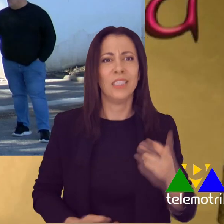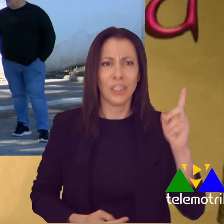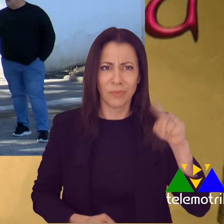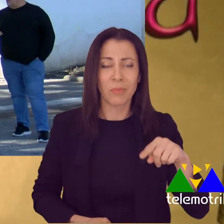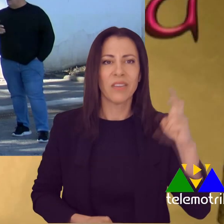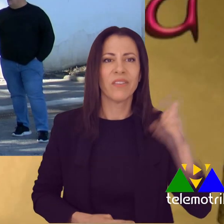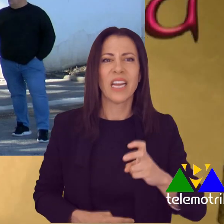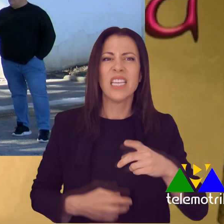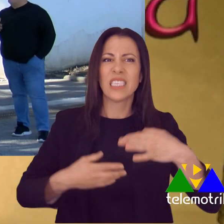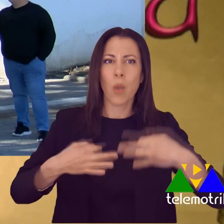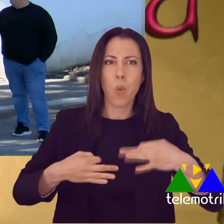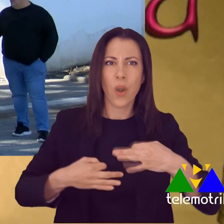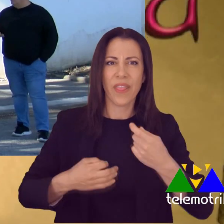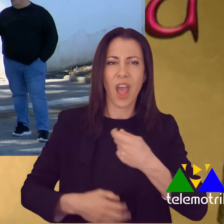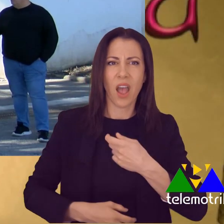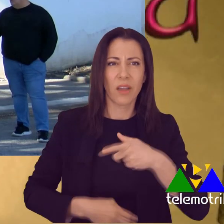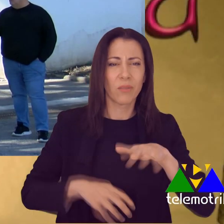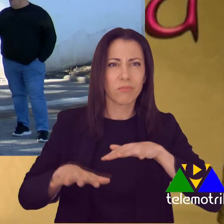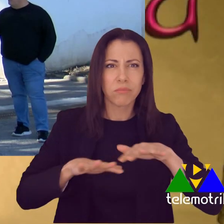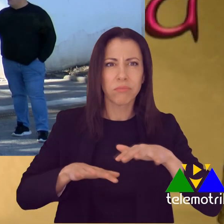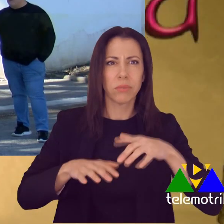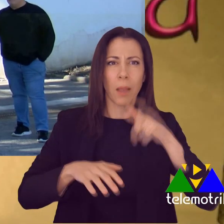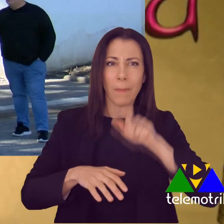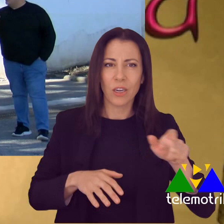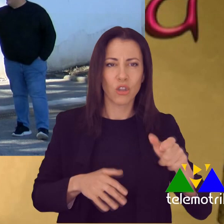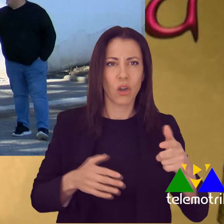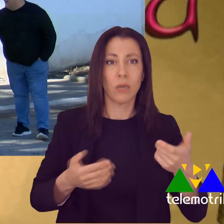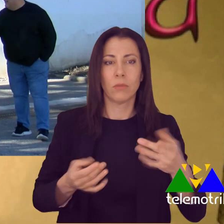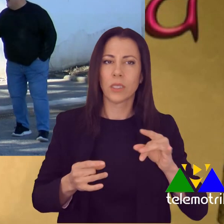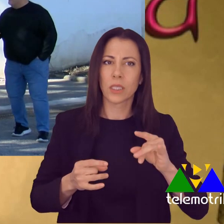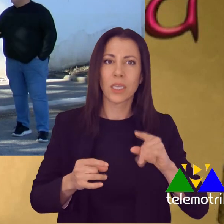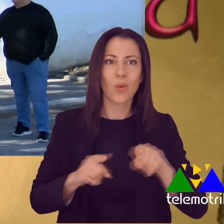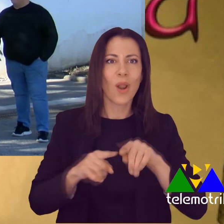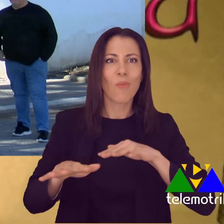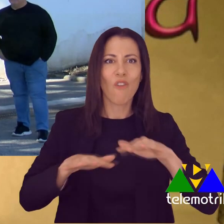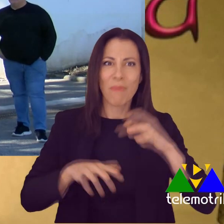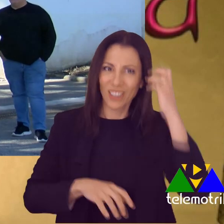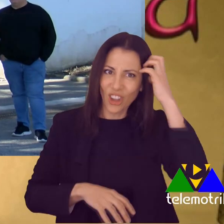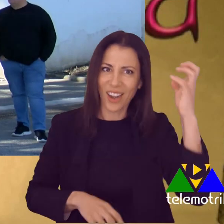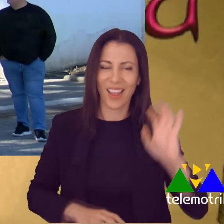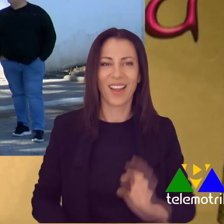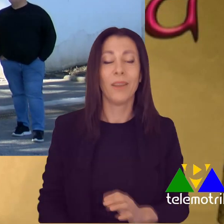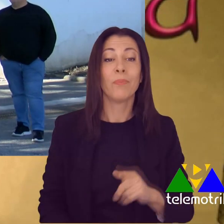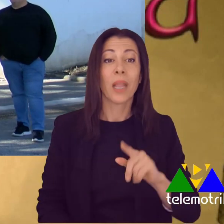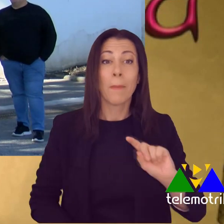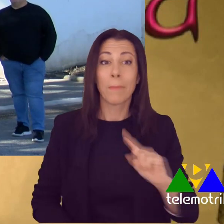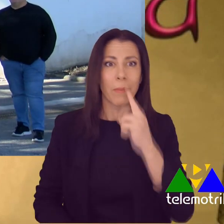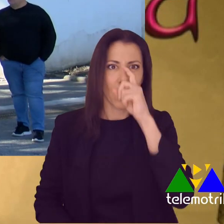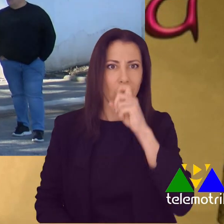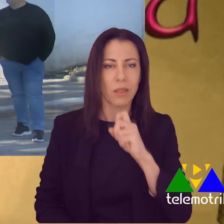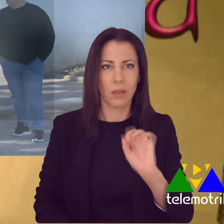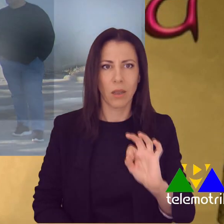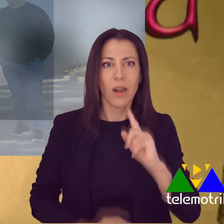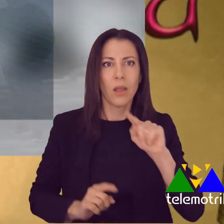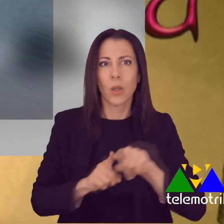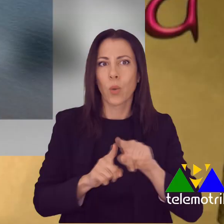dispositivos de seguridad, claro, sí, o sea, había un movimiento importante. Había un movimiento real. Es verdad que en esos primeros años esto estaba a las